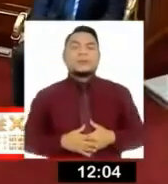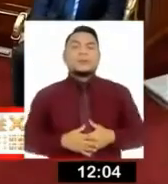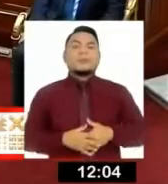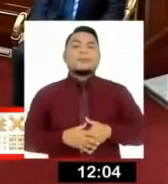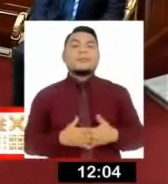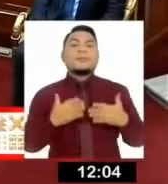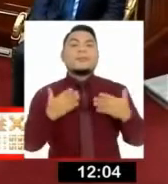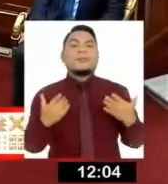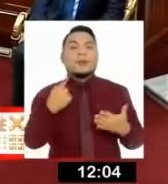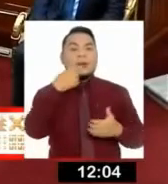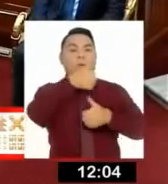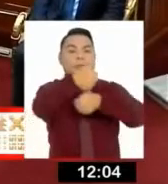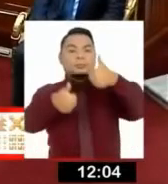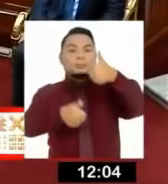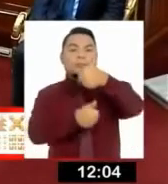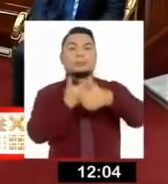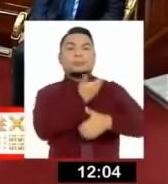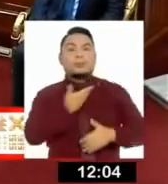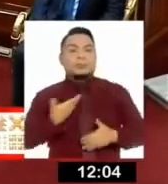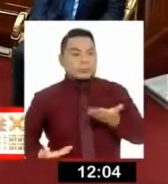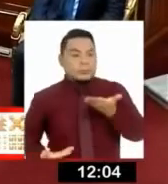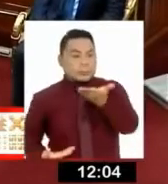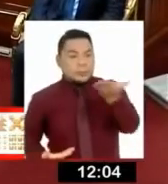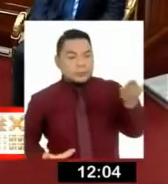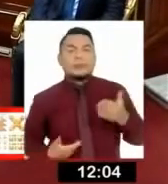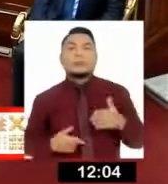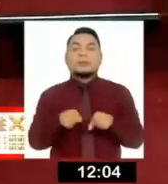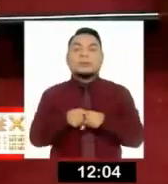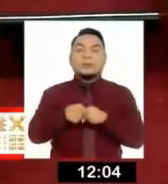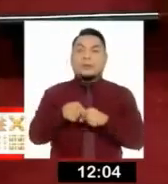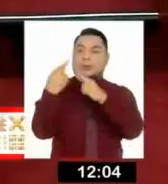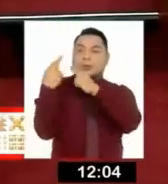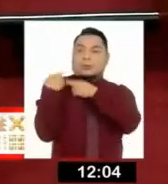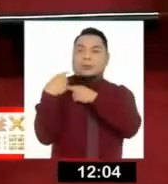señores vicepresidentes, señores cancilleres,